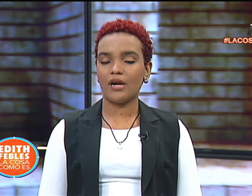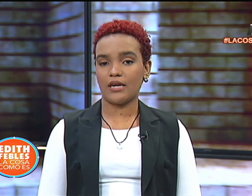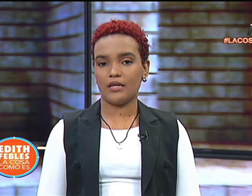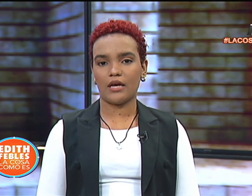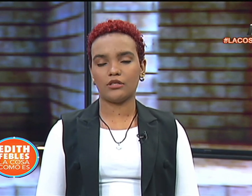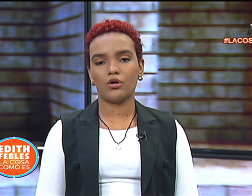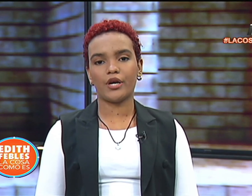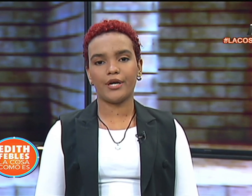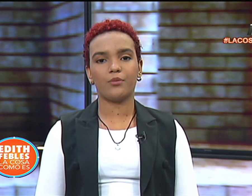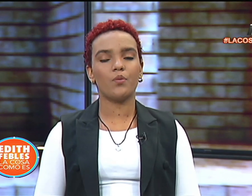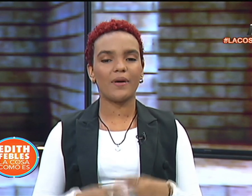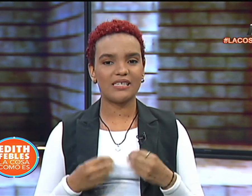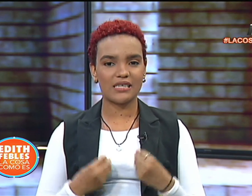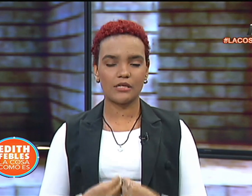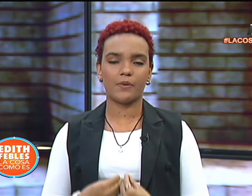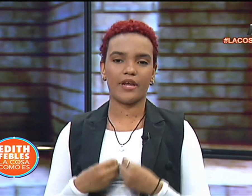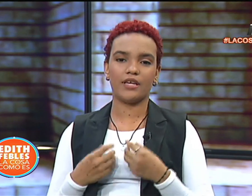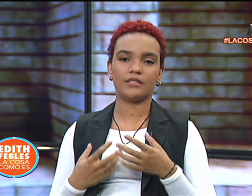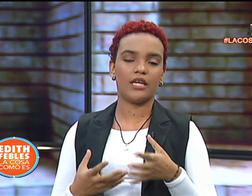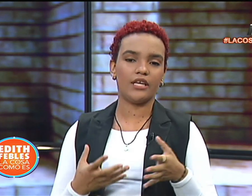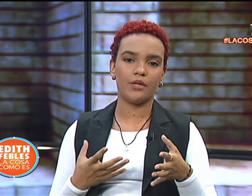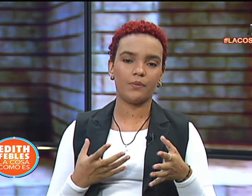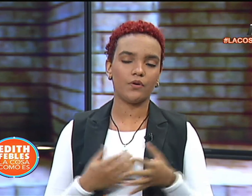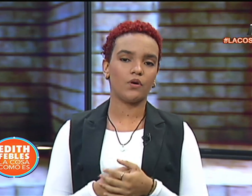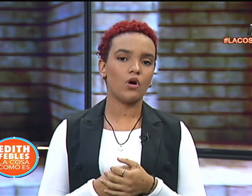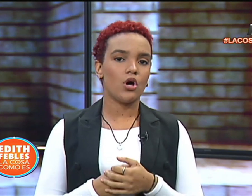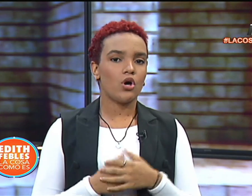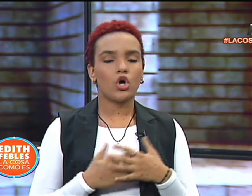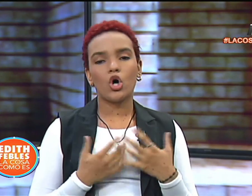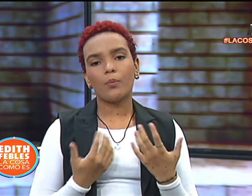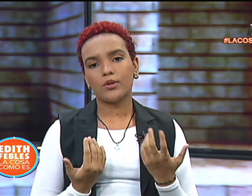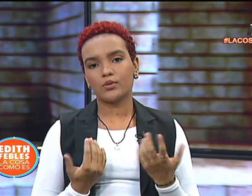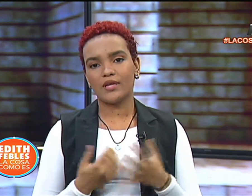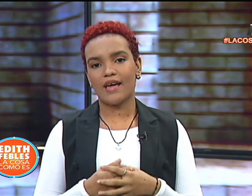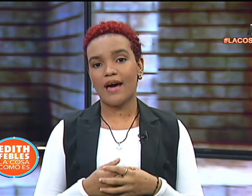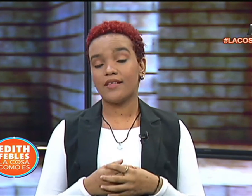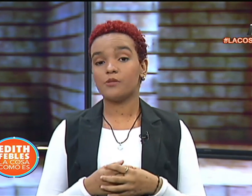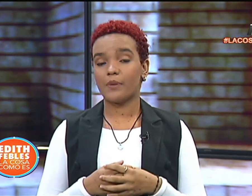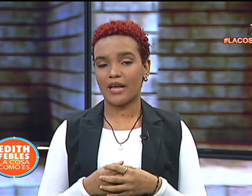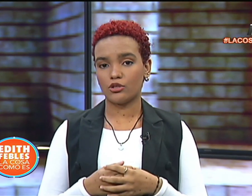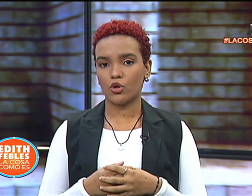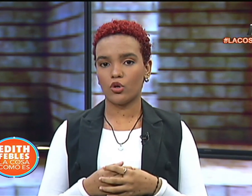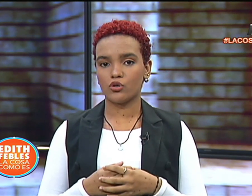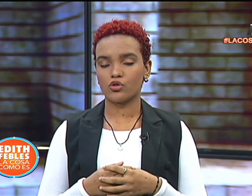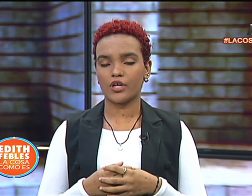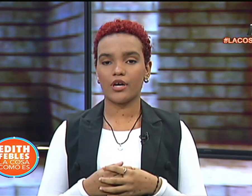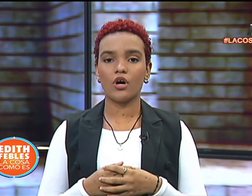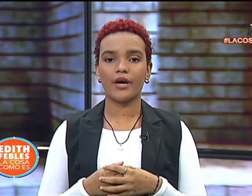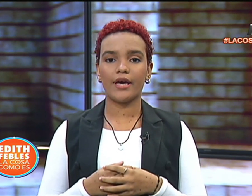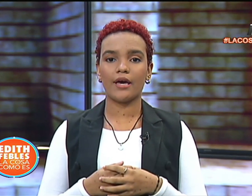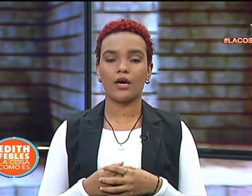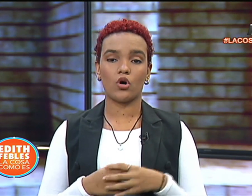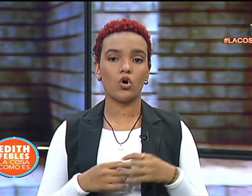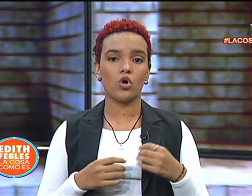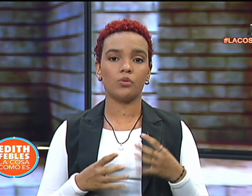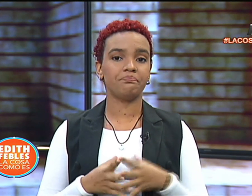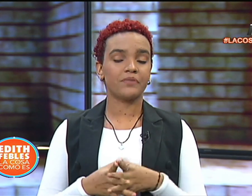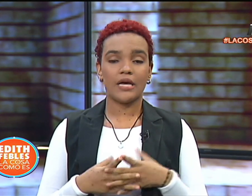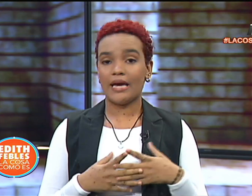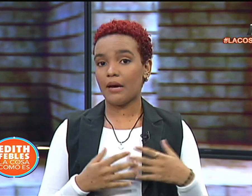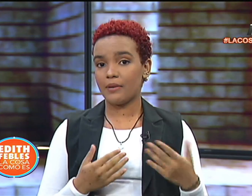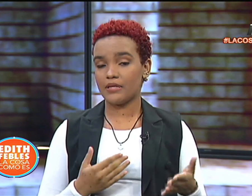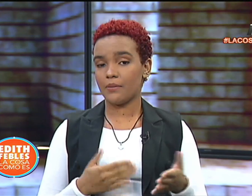veremos la realidad que todos queremos un país transparente limpio con oportunidades para todos creo que con